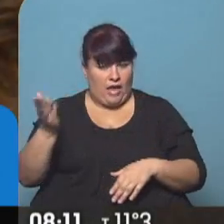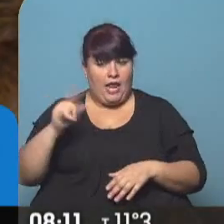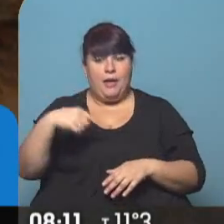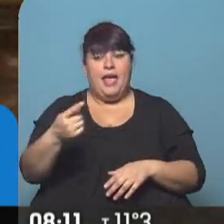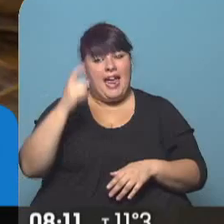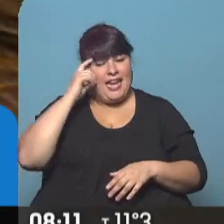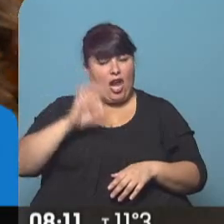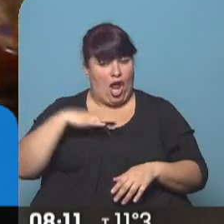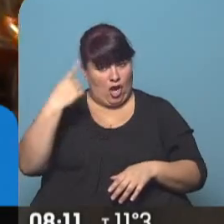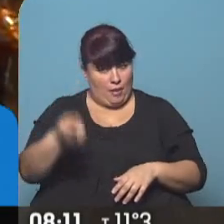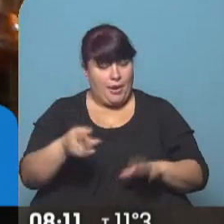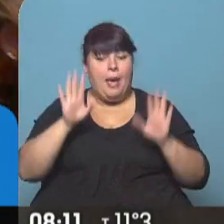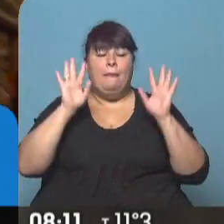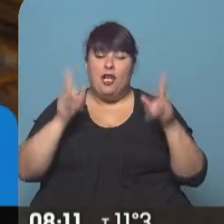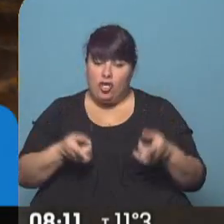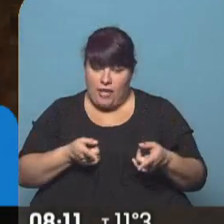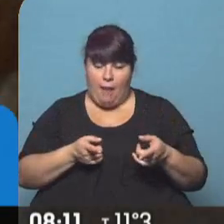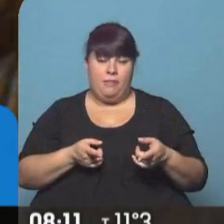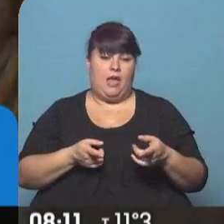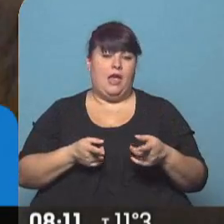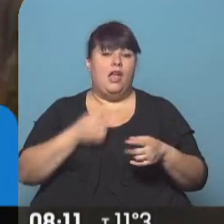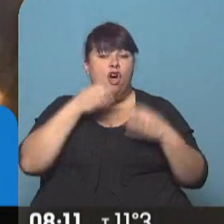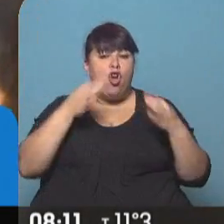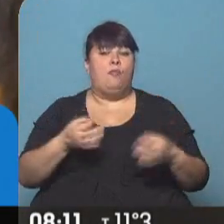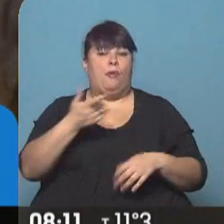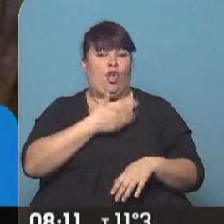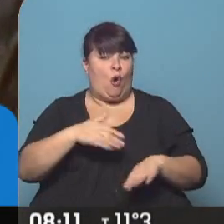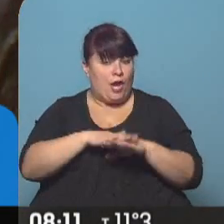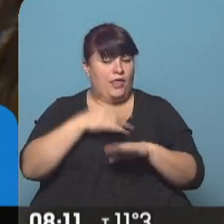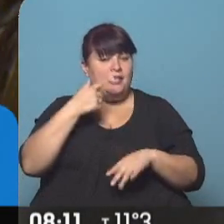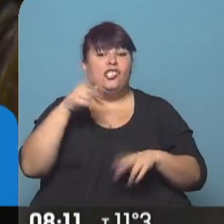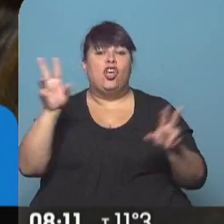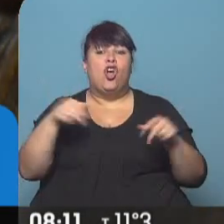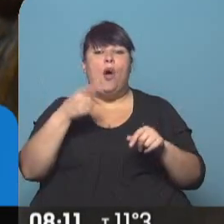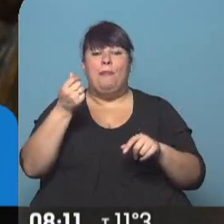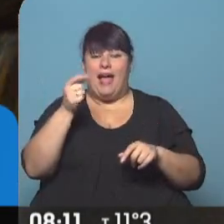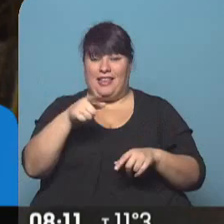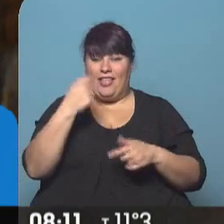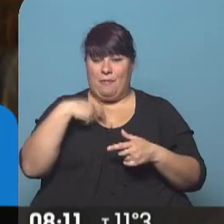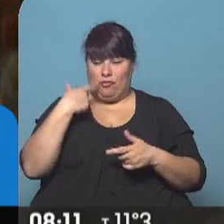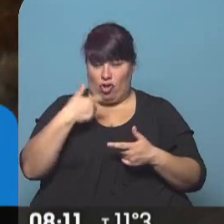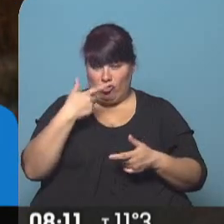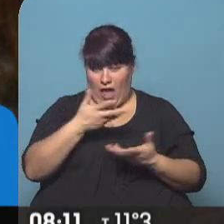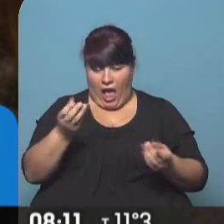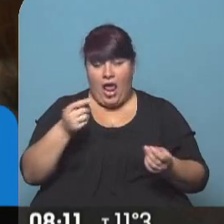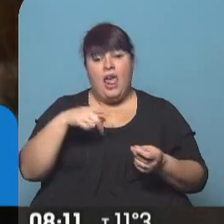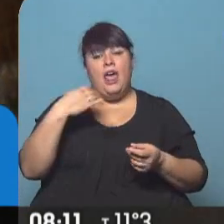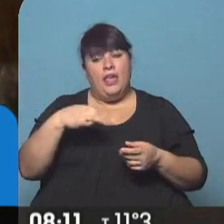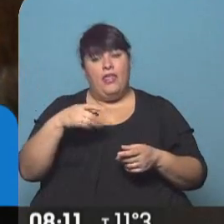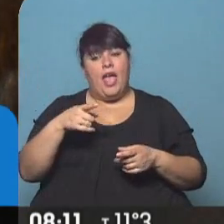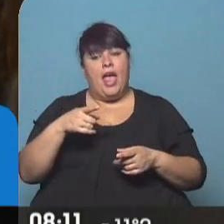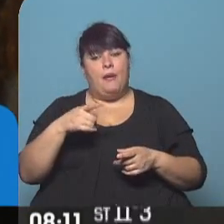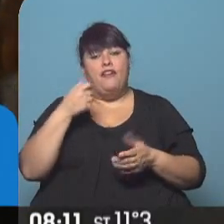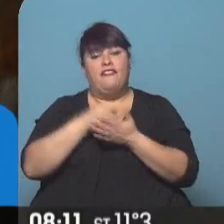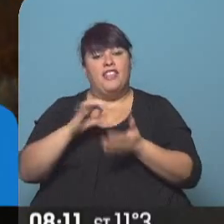enero del año que viene, pero además también se comprometió el gobierno que todo lo que cobran los programas sociales van a tener a